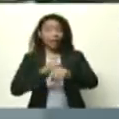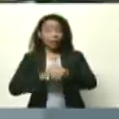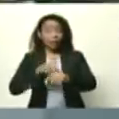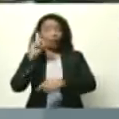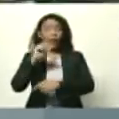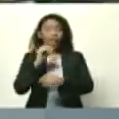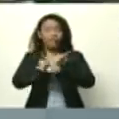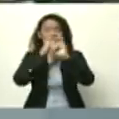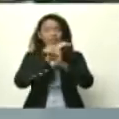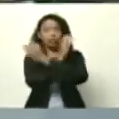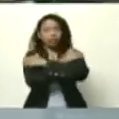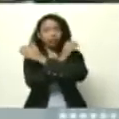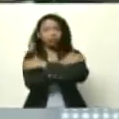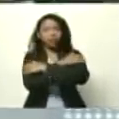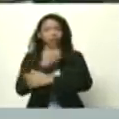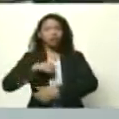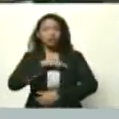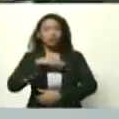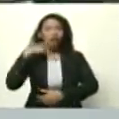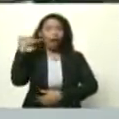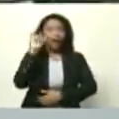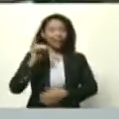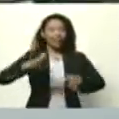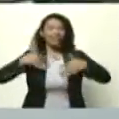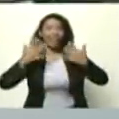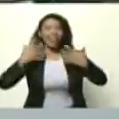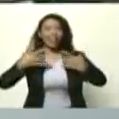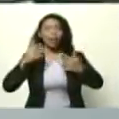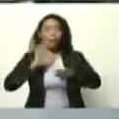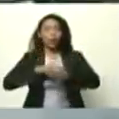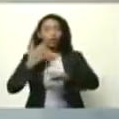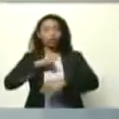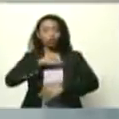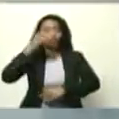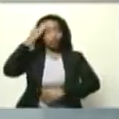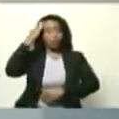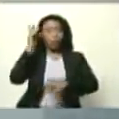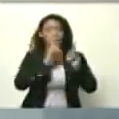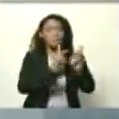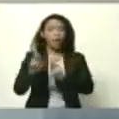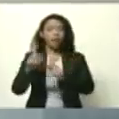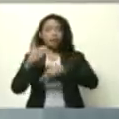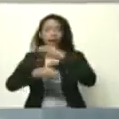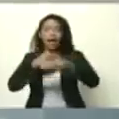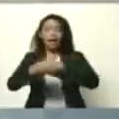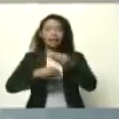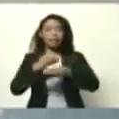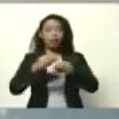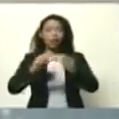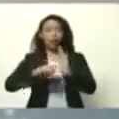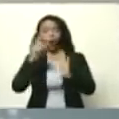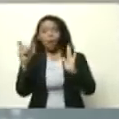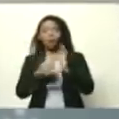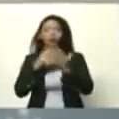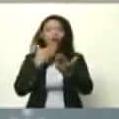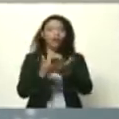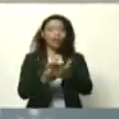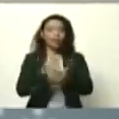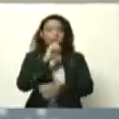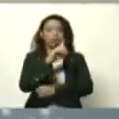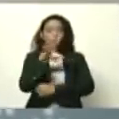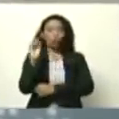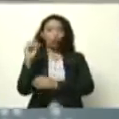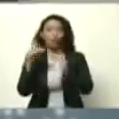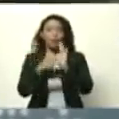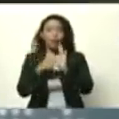de felicitación, de nosotros estar contentos, porque sabemos que este plan se llevó a cabalidad gracias a los más de